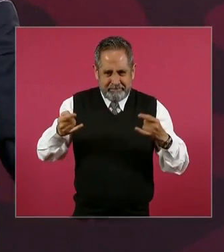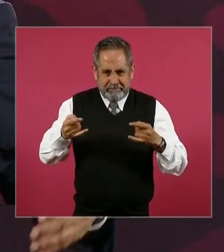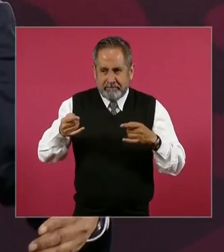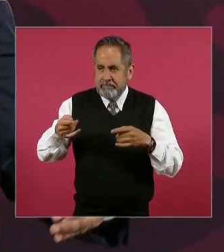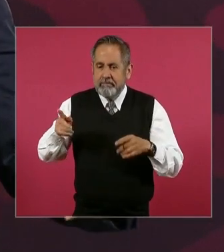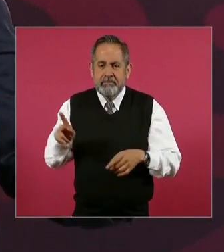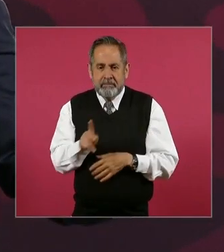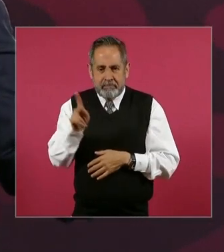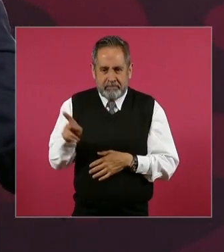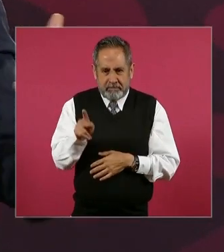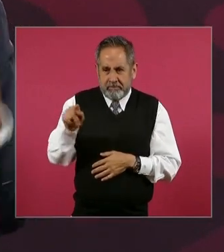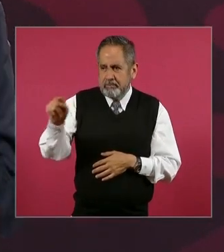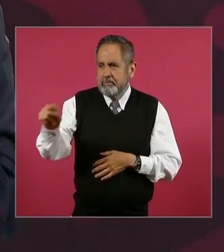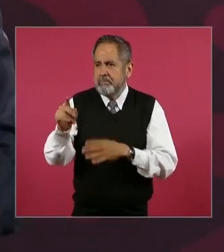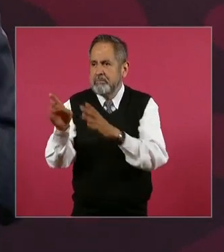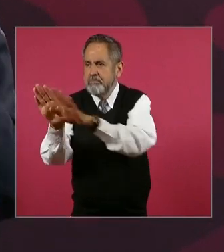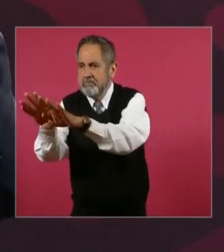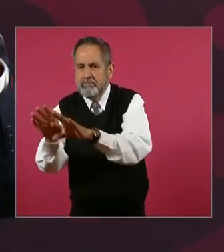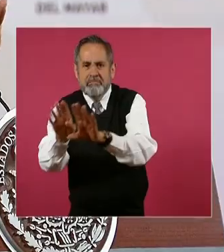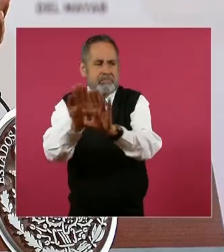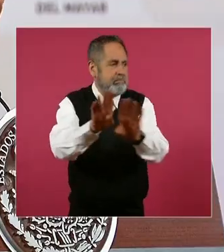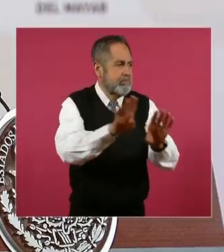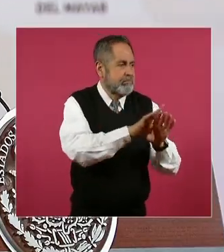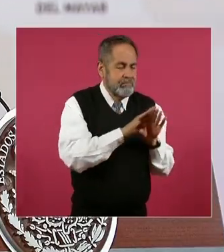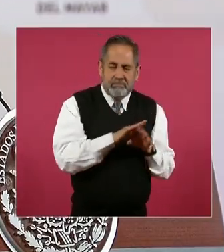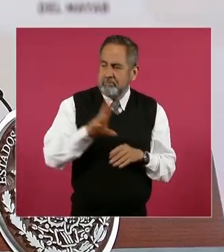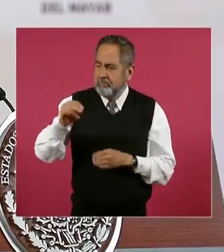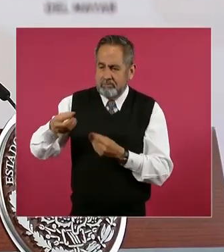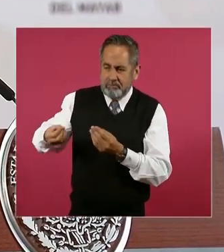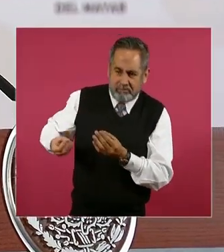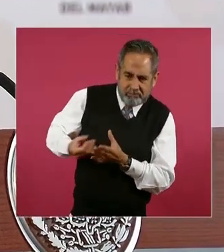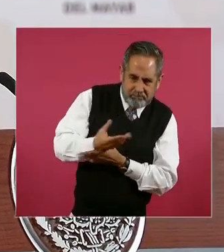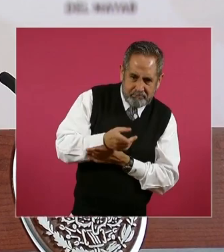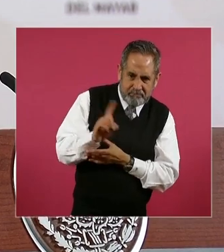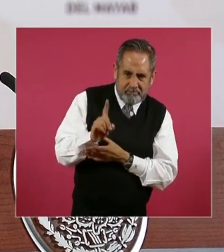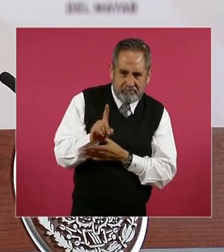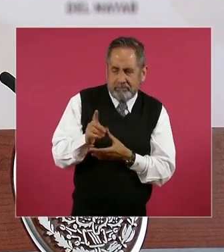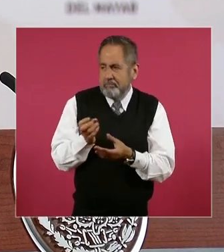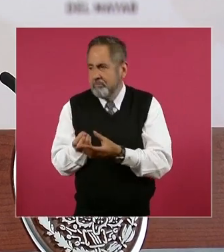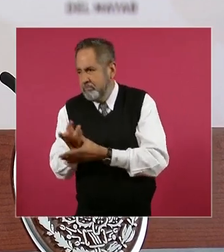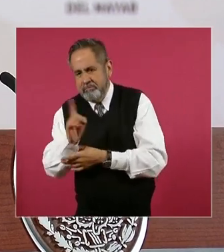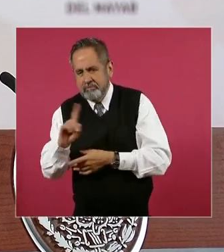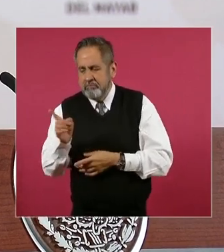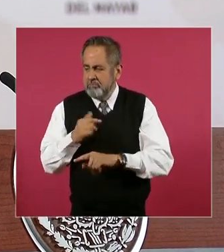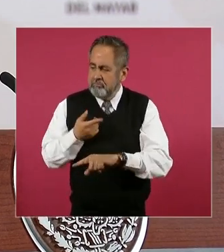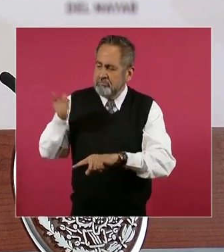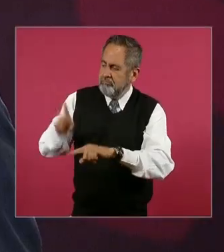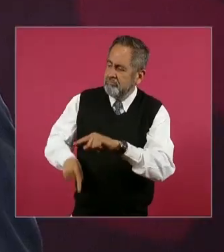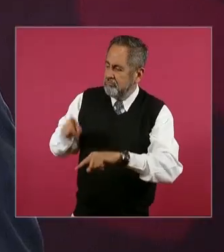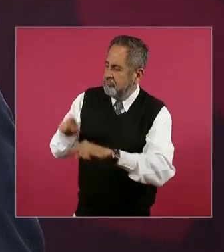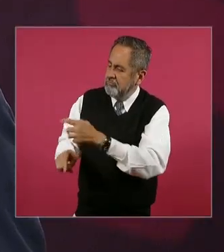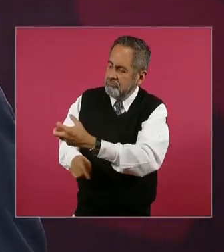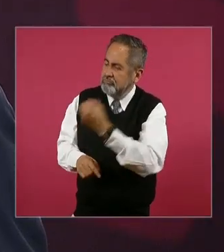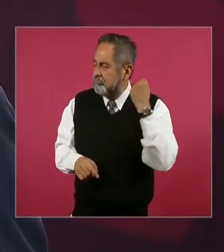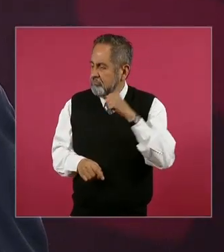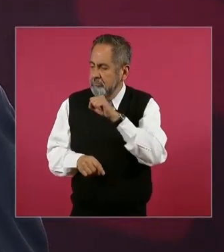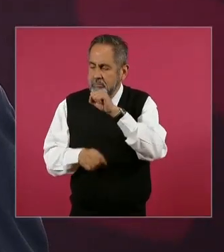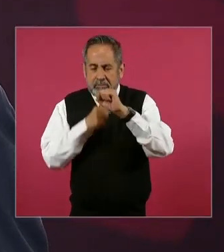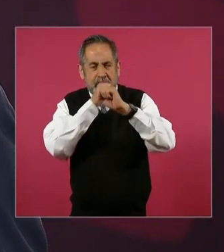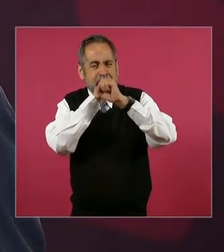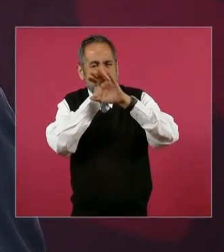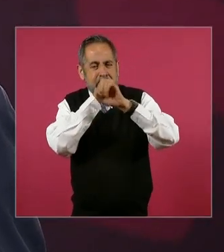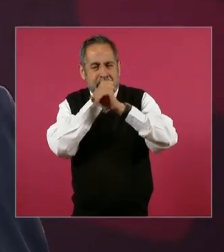pueblo o sea para no salir y quitarnos el aparato de de